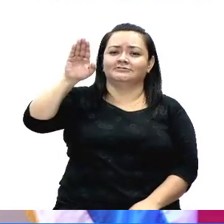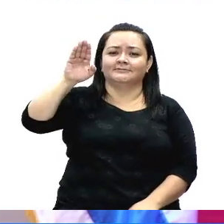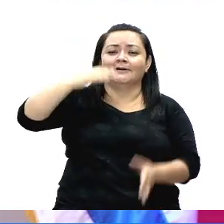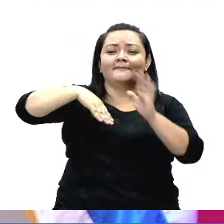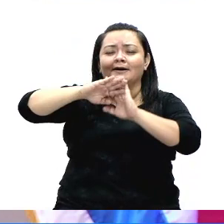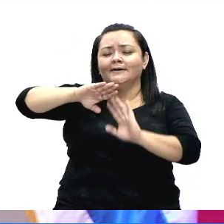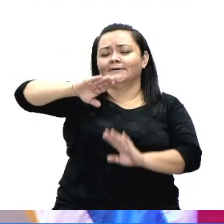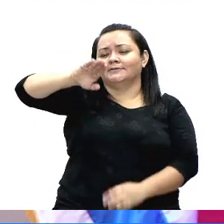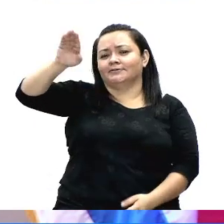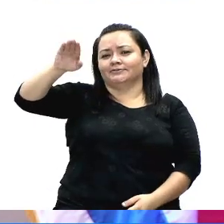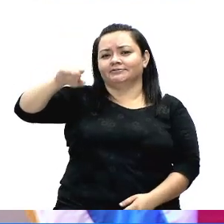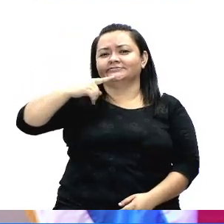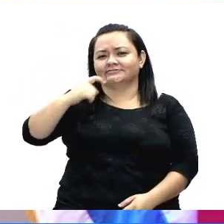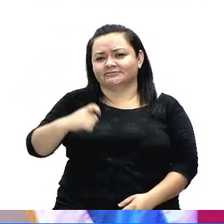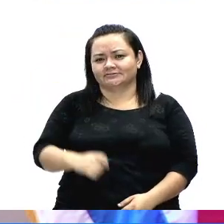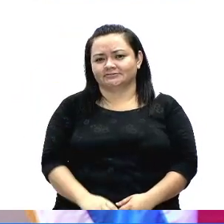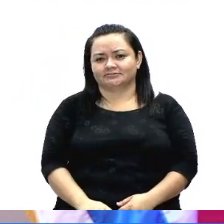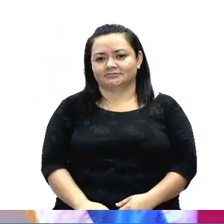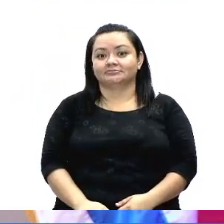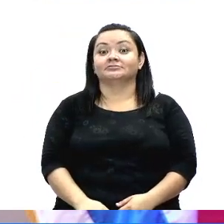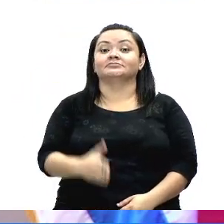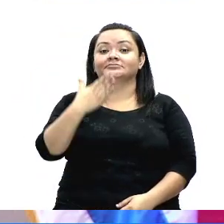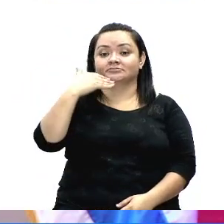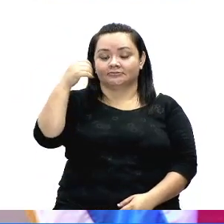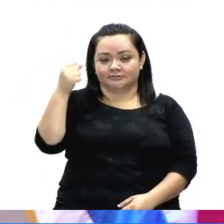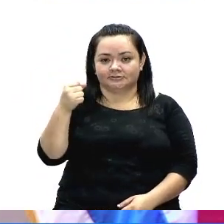alto del monte moisés